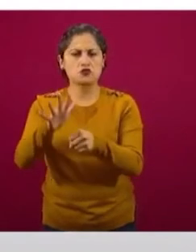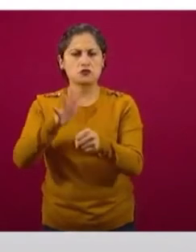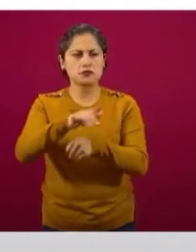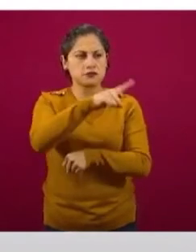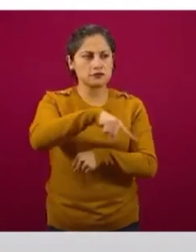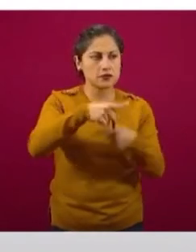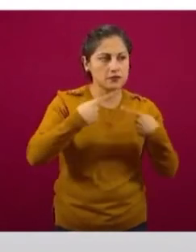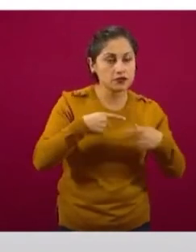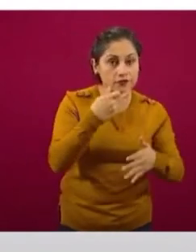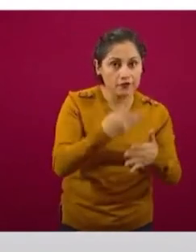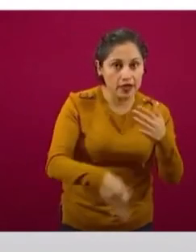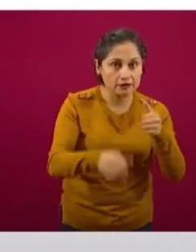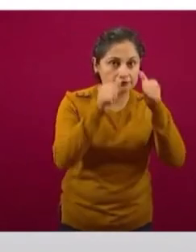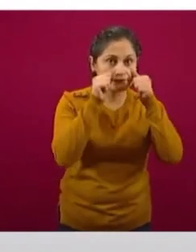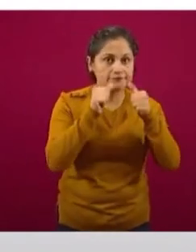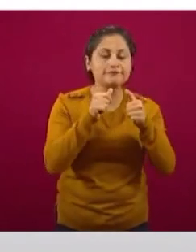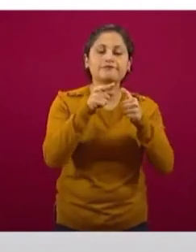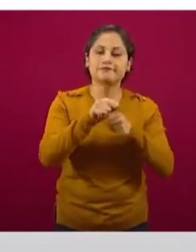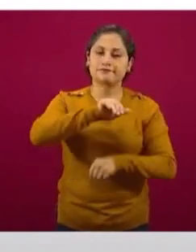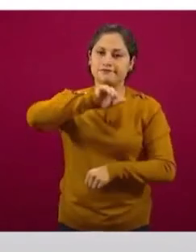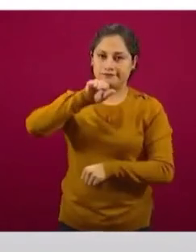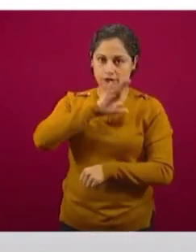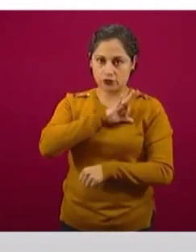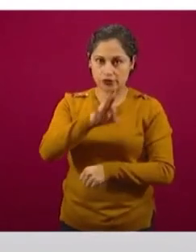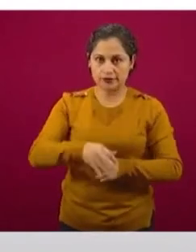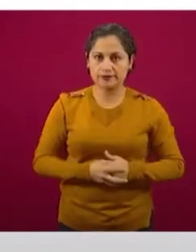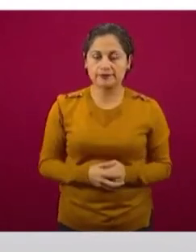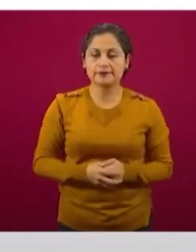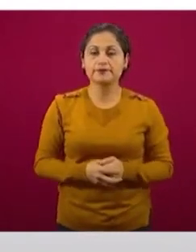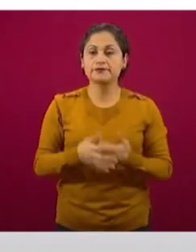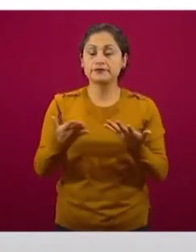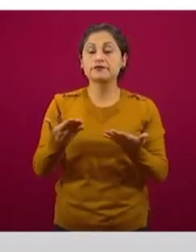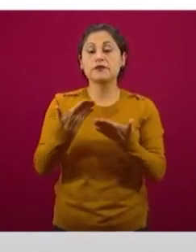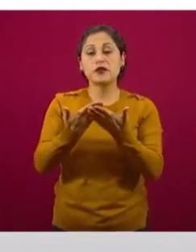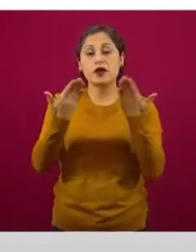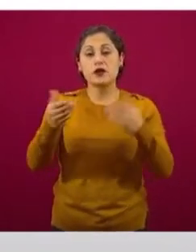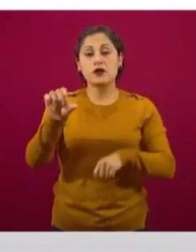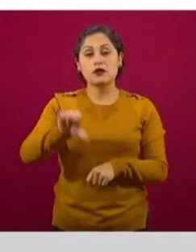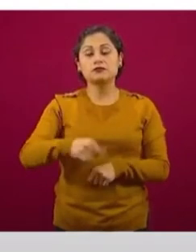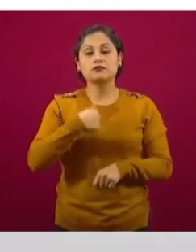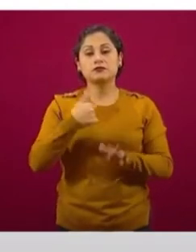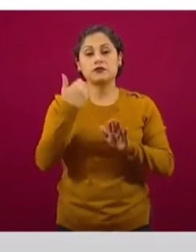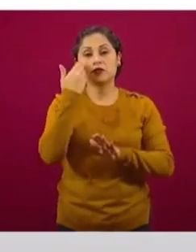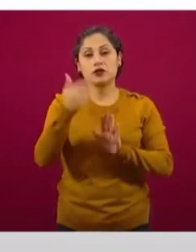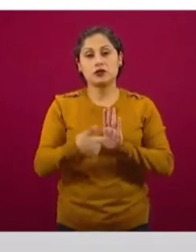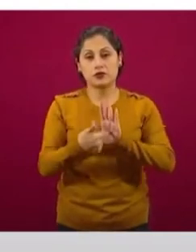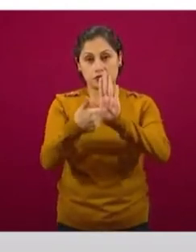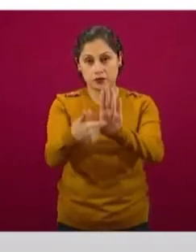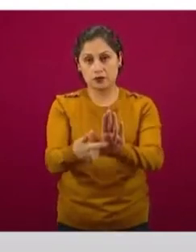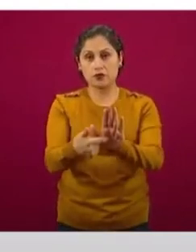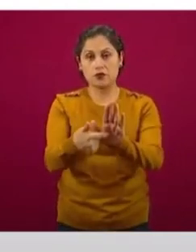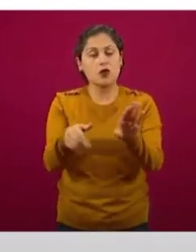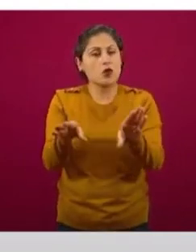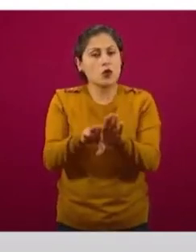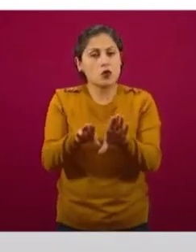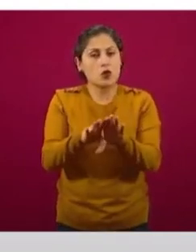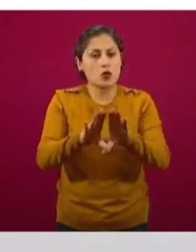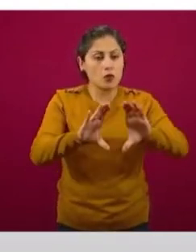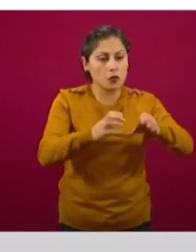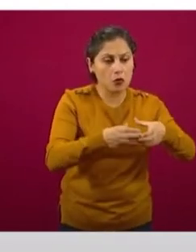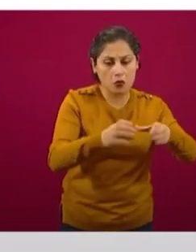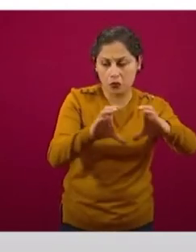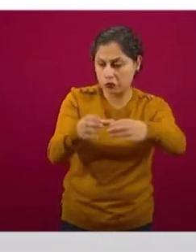el beneficio. Y el día de hoy lo que quiero compartir con ustedes, pues es un poco cómo está la conformación de estos grupos de